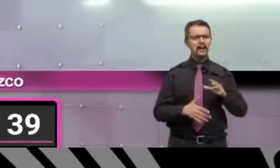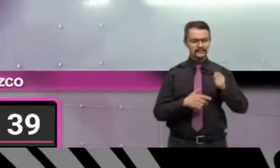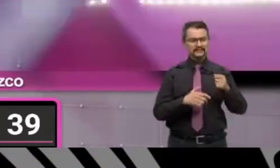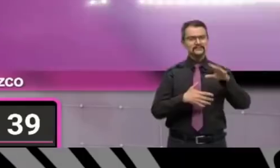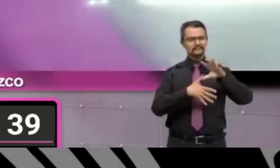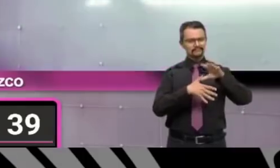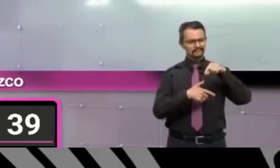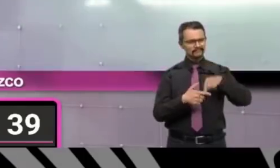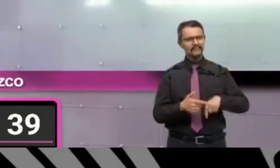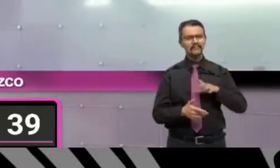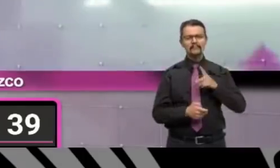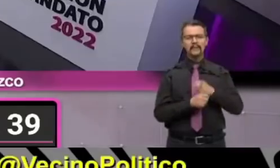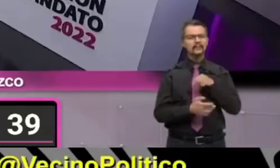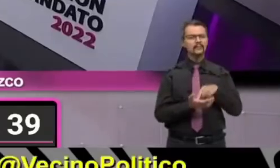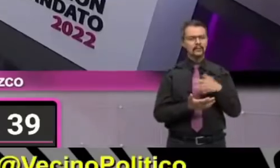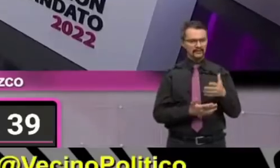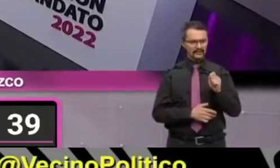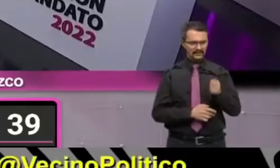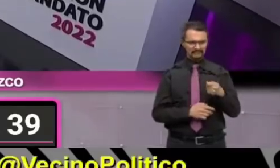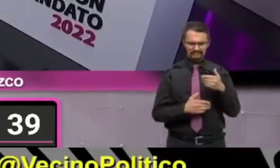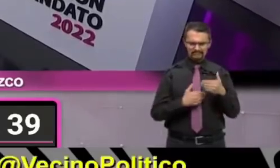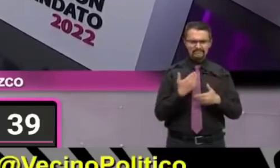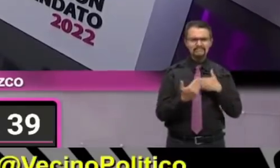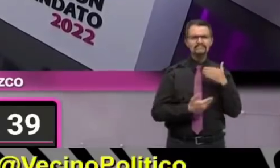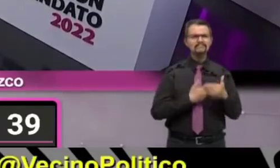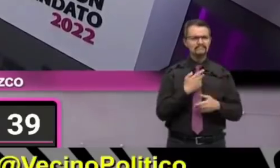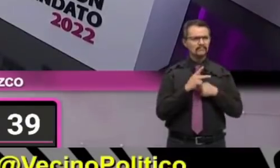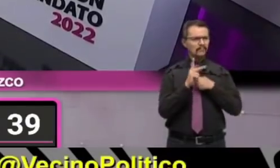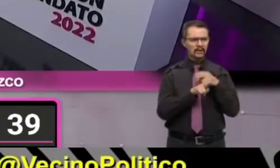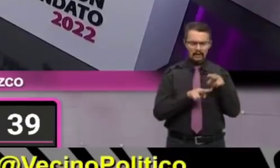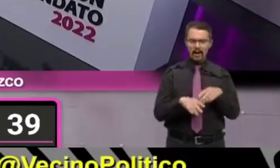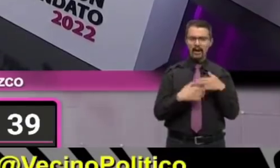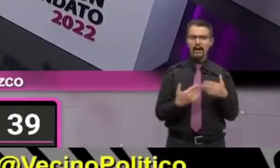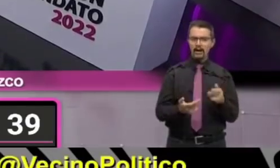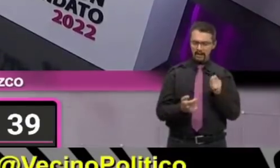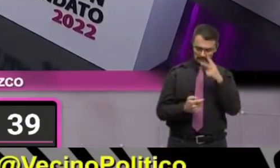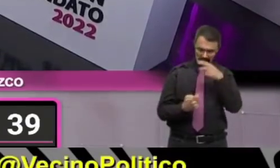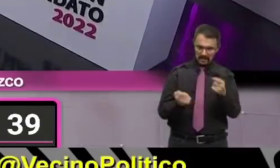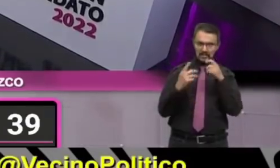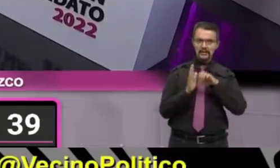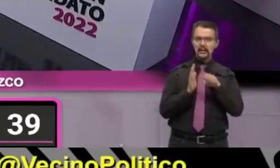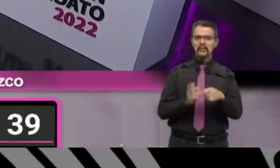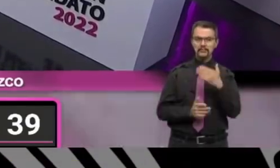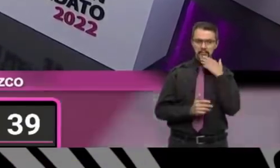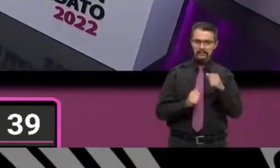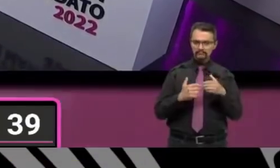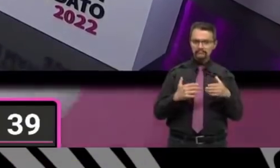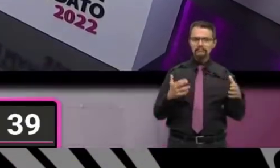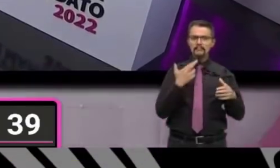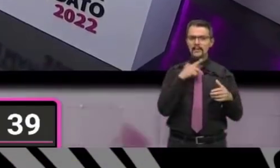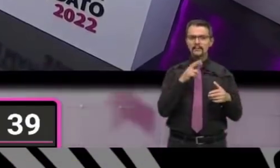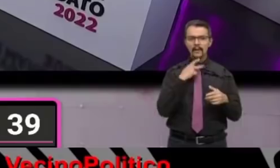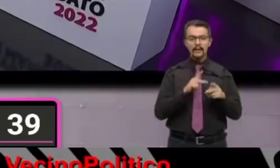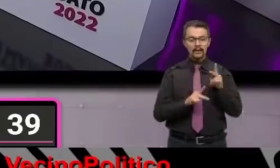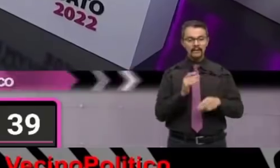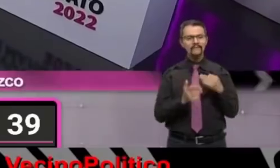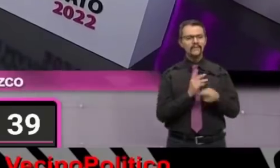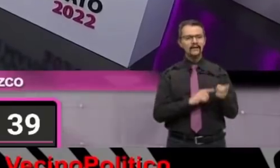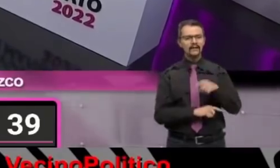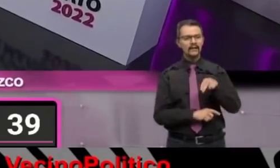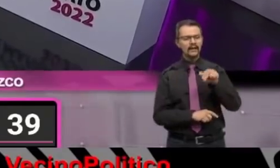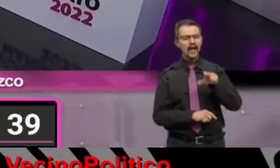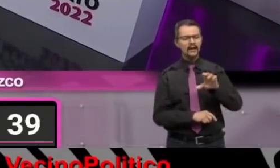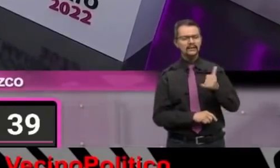para otros países. Gracias. Pero además, Lizeth, déjame cambiar la palabra y si quieres volvemos contigo ahorita en unos segunditos. Nancy, ¿tú qué dices sobre el manejo de la pandemia? Pésimo manejo